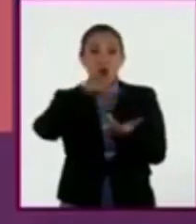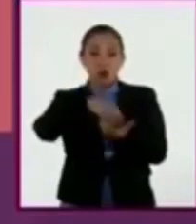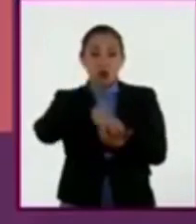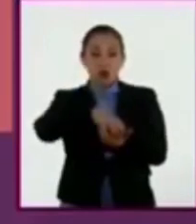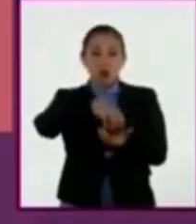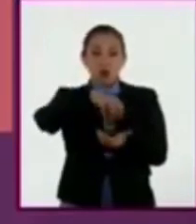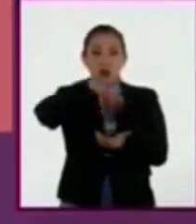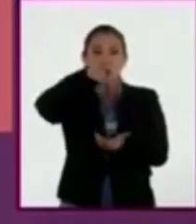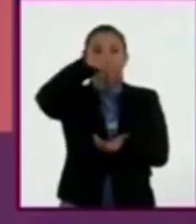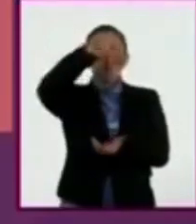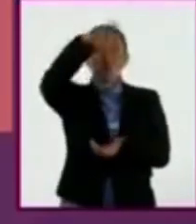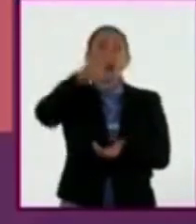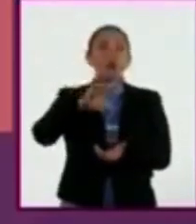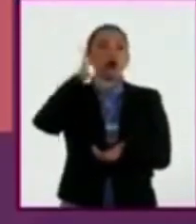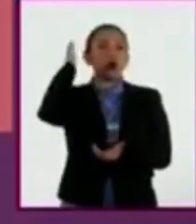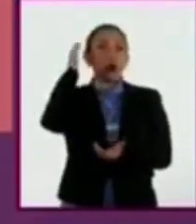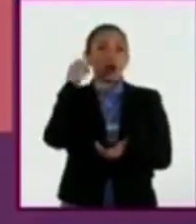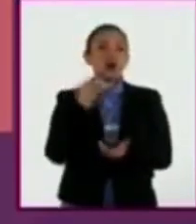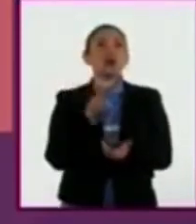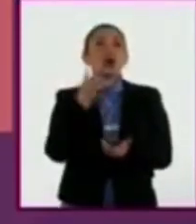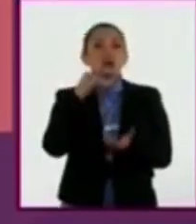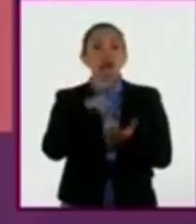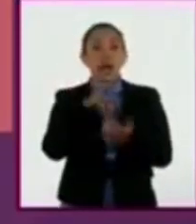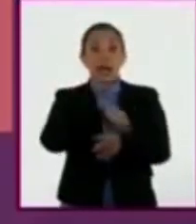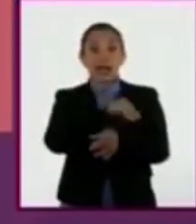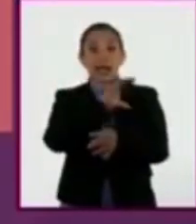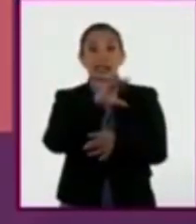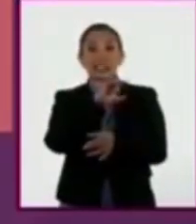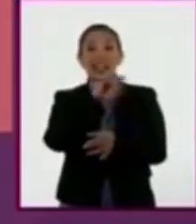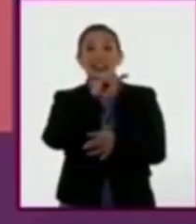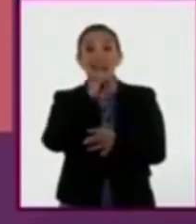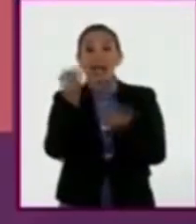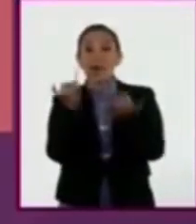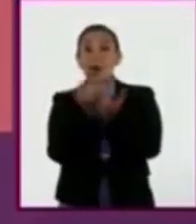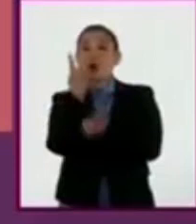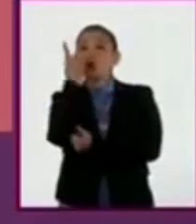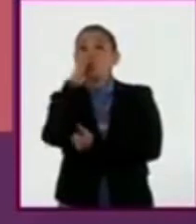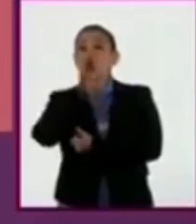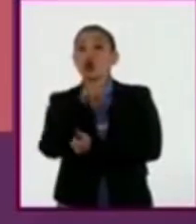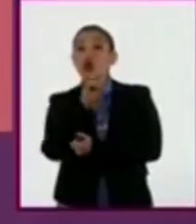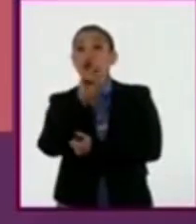comienza su viaje a una velocidad determinada y su energía cinética es igual a 1 joule.